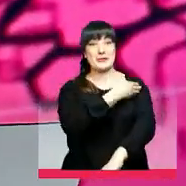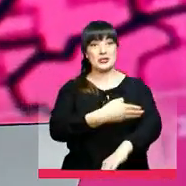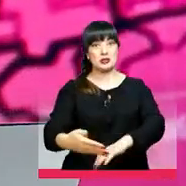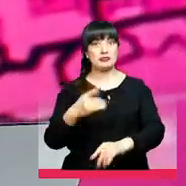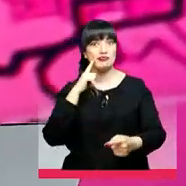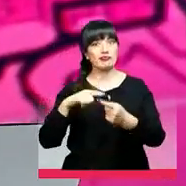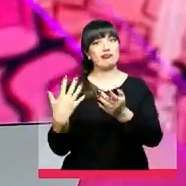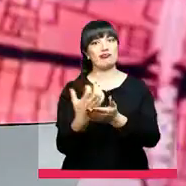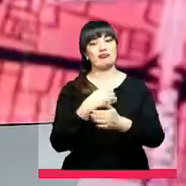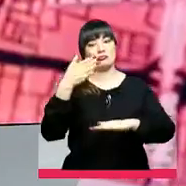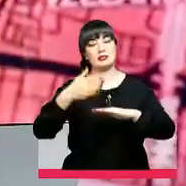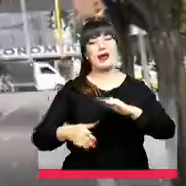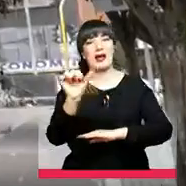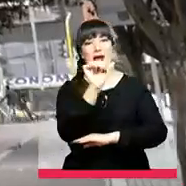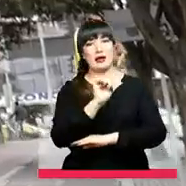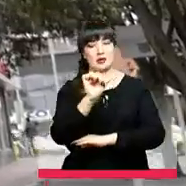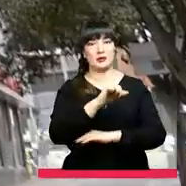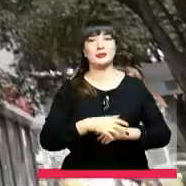de agosto.